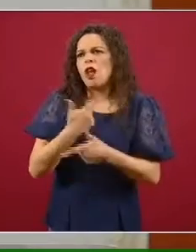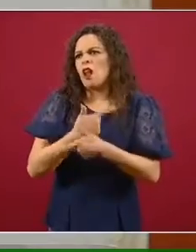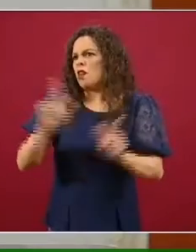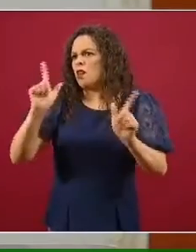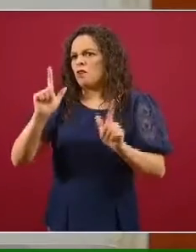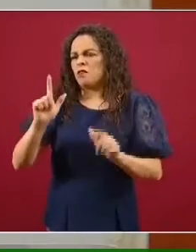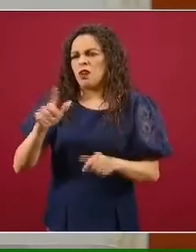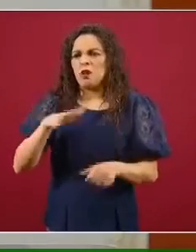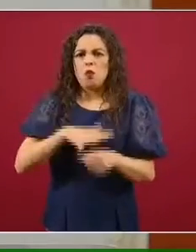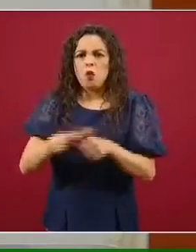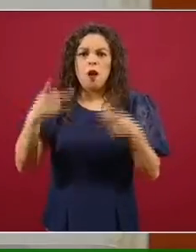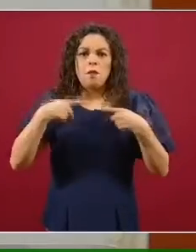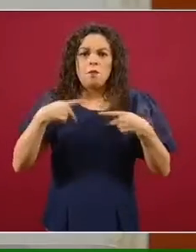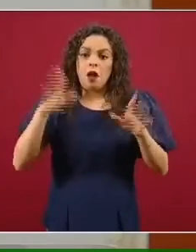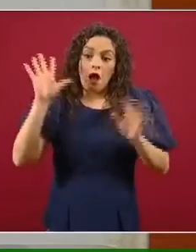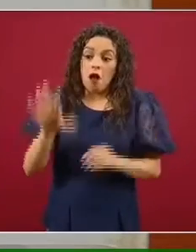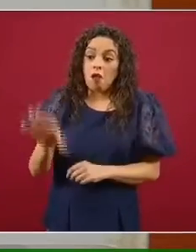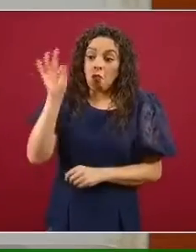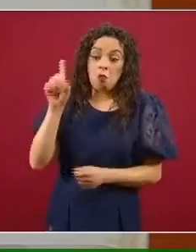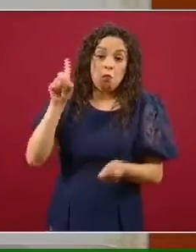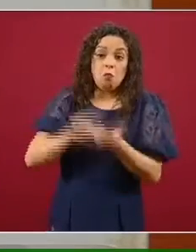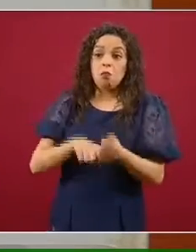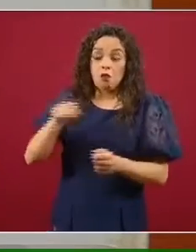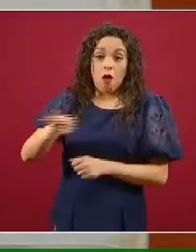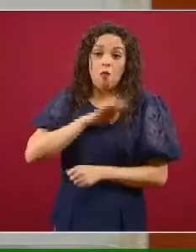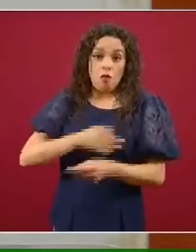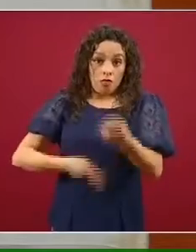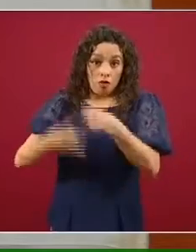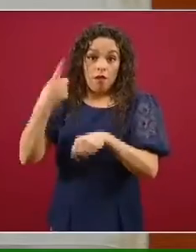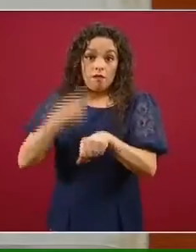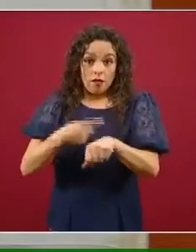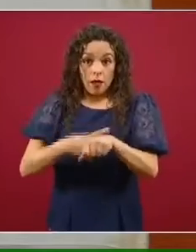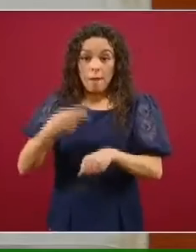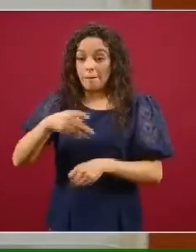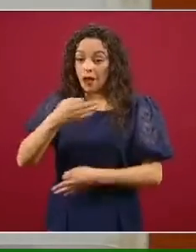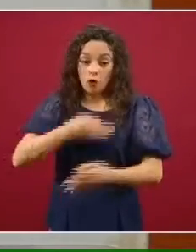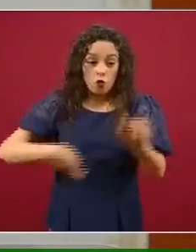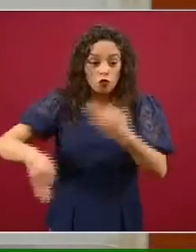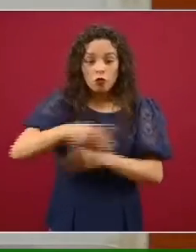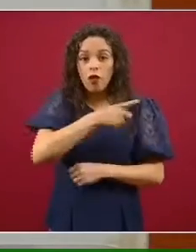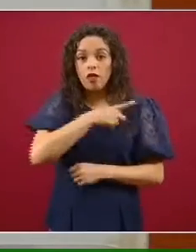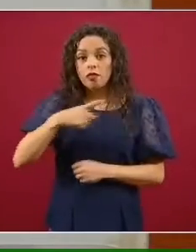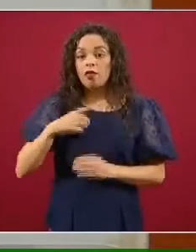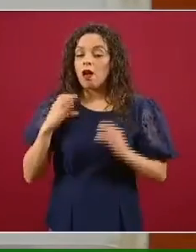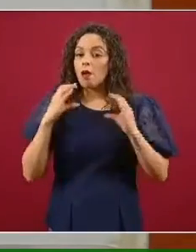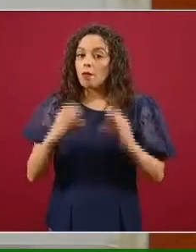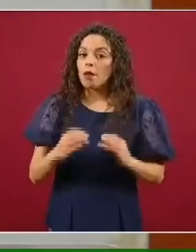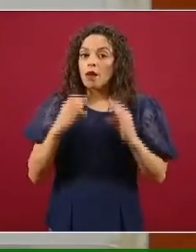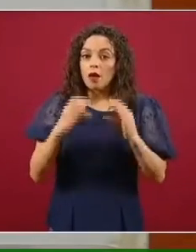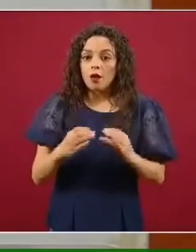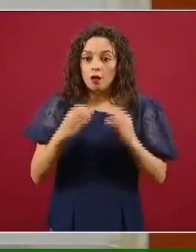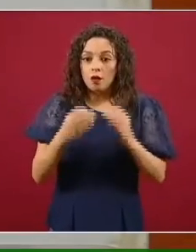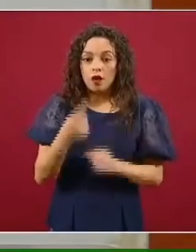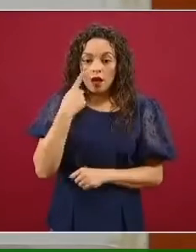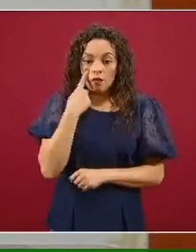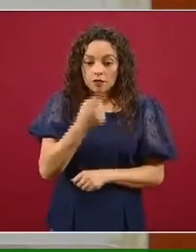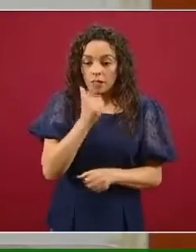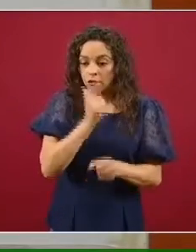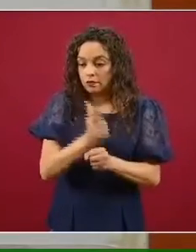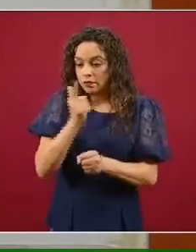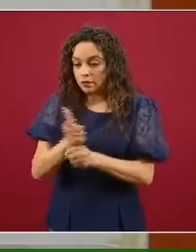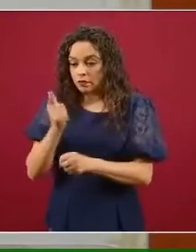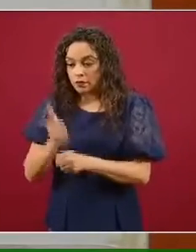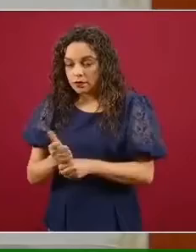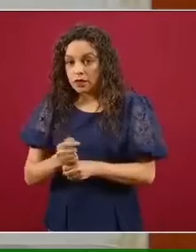tanto todas debemos de estar atentos sobre estos datos de alarma. Si empiezan a tener